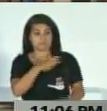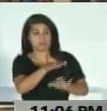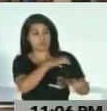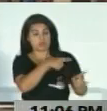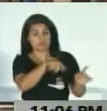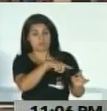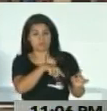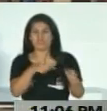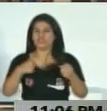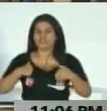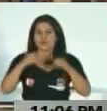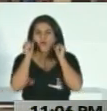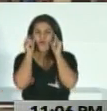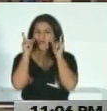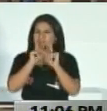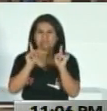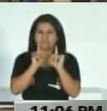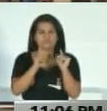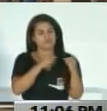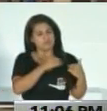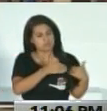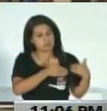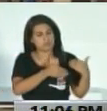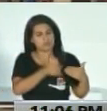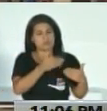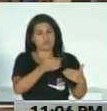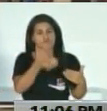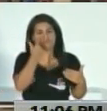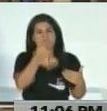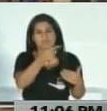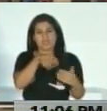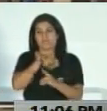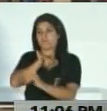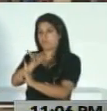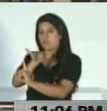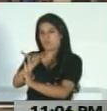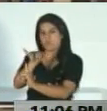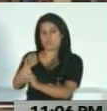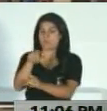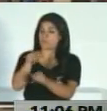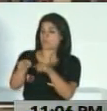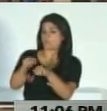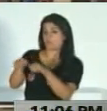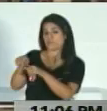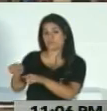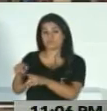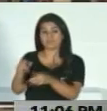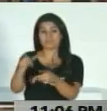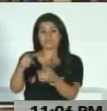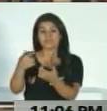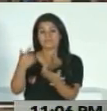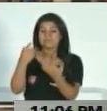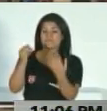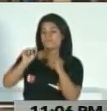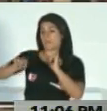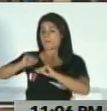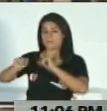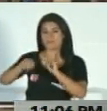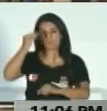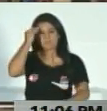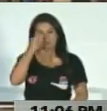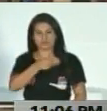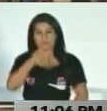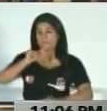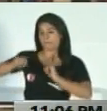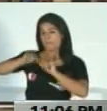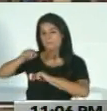que progresivamente te vienes convirtiendo en un bully, intimidando, tratando de intimidar a los que tú crees que, los que disienten de alguna manera